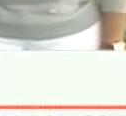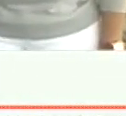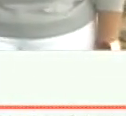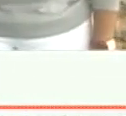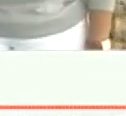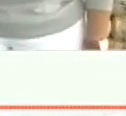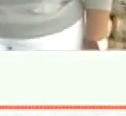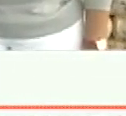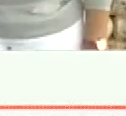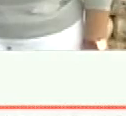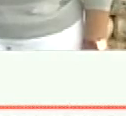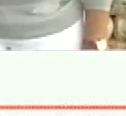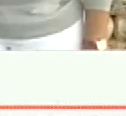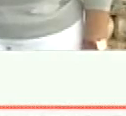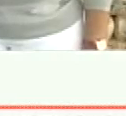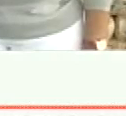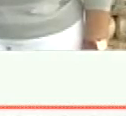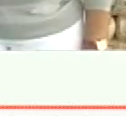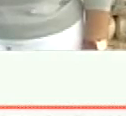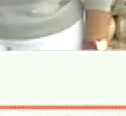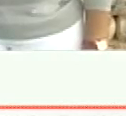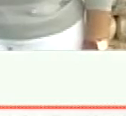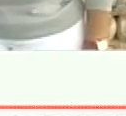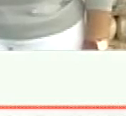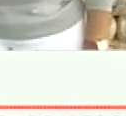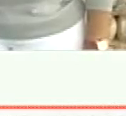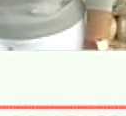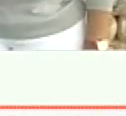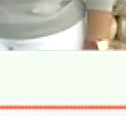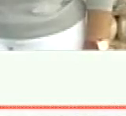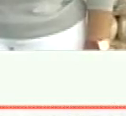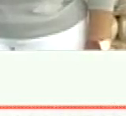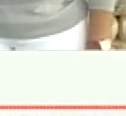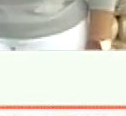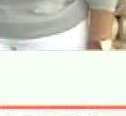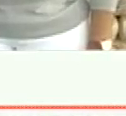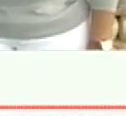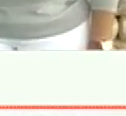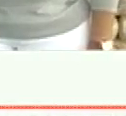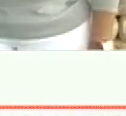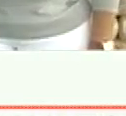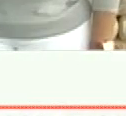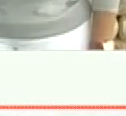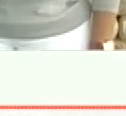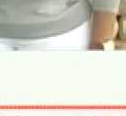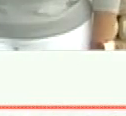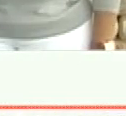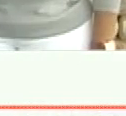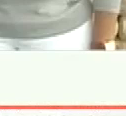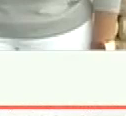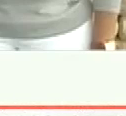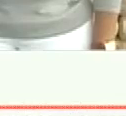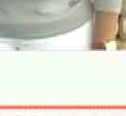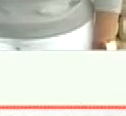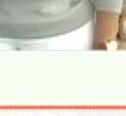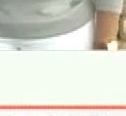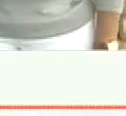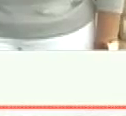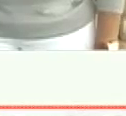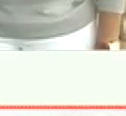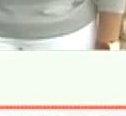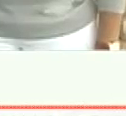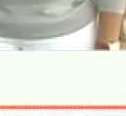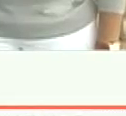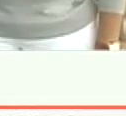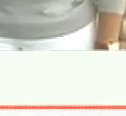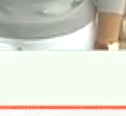empresas que está ubicada en el municipio Esteller y en el municipio Páez, que fue rescatada y que está al servicio